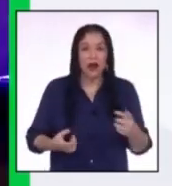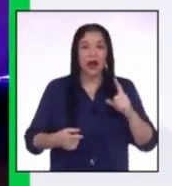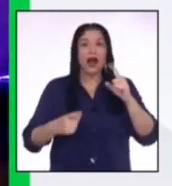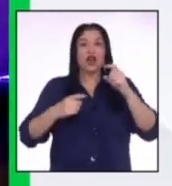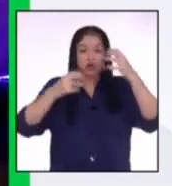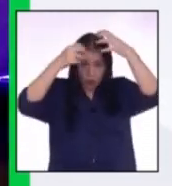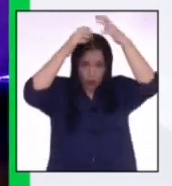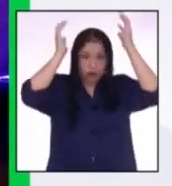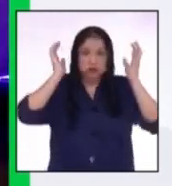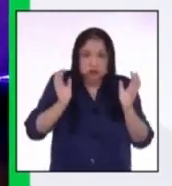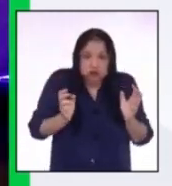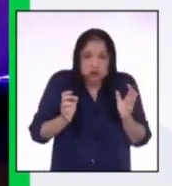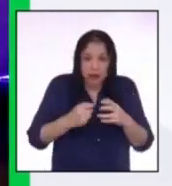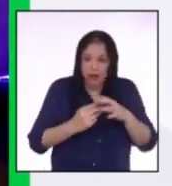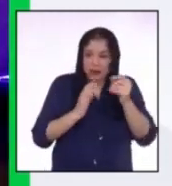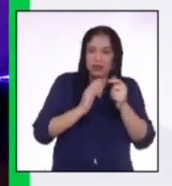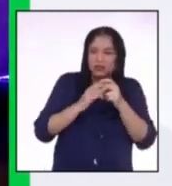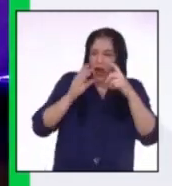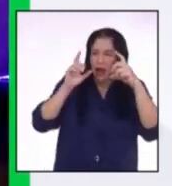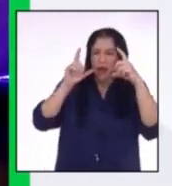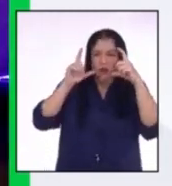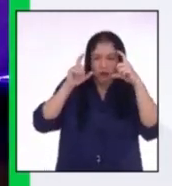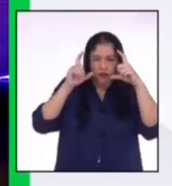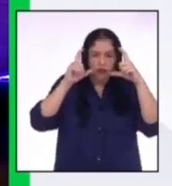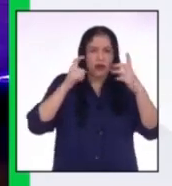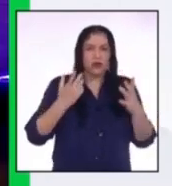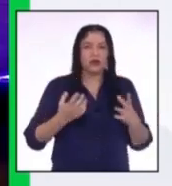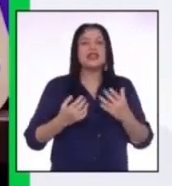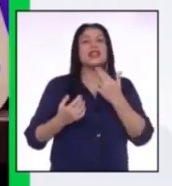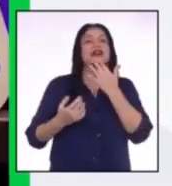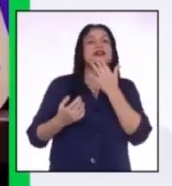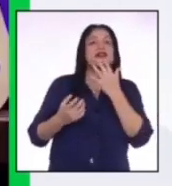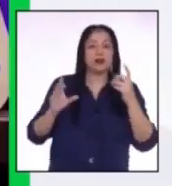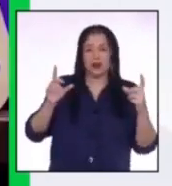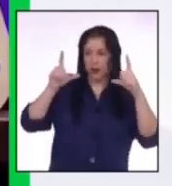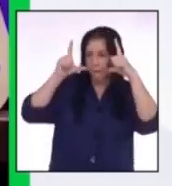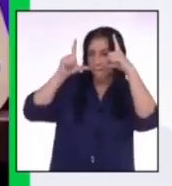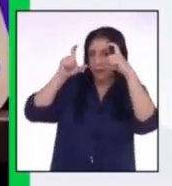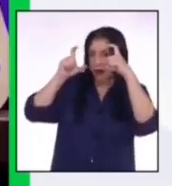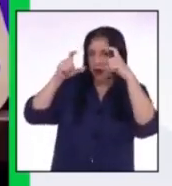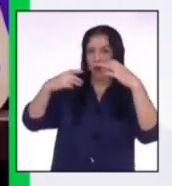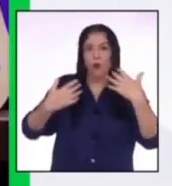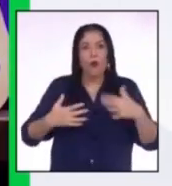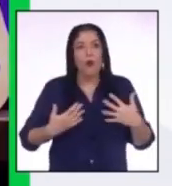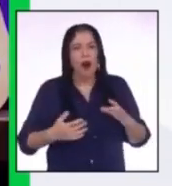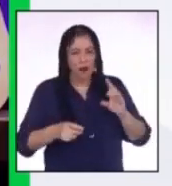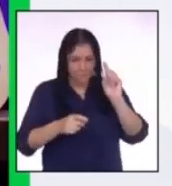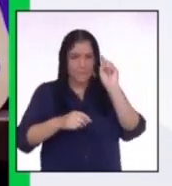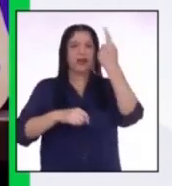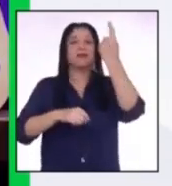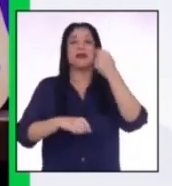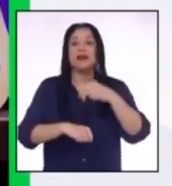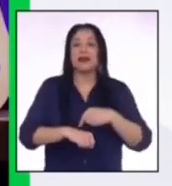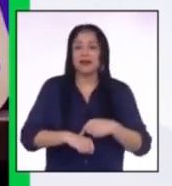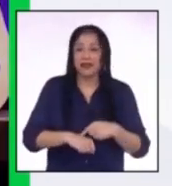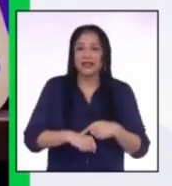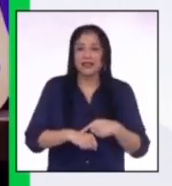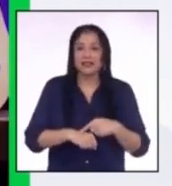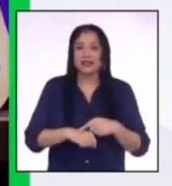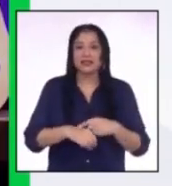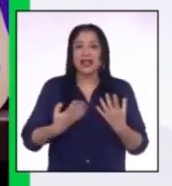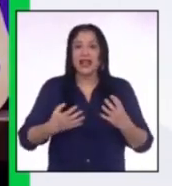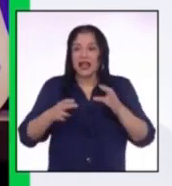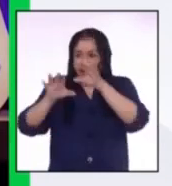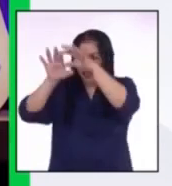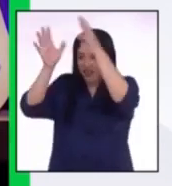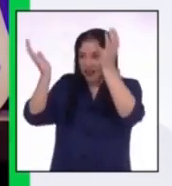astronautas decidió tomar una foto con una cámara que tiene color esa foto fue la primera vez que se tomó una foto